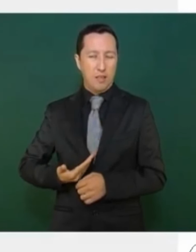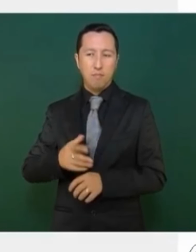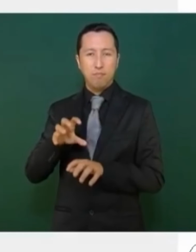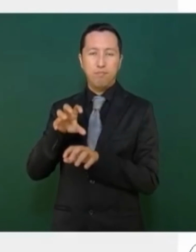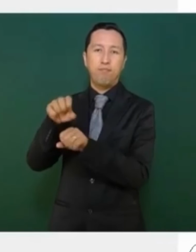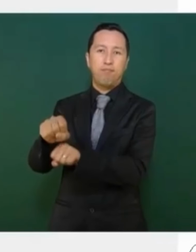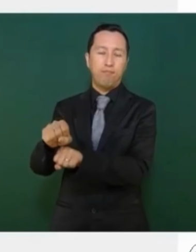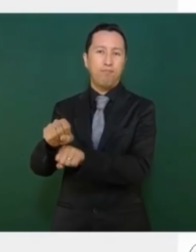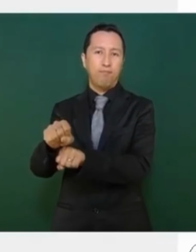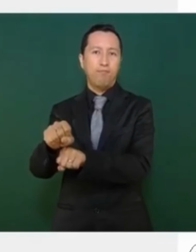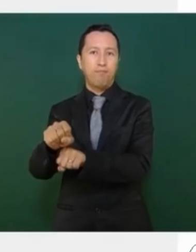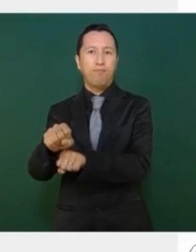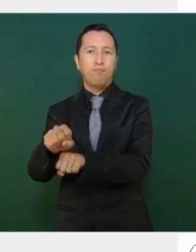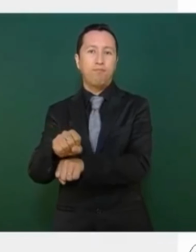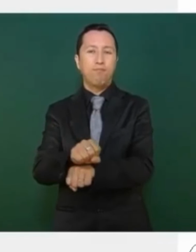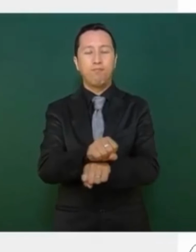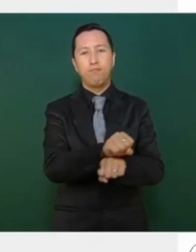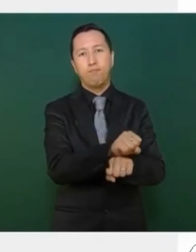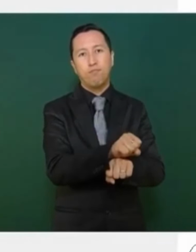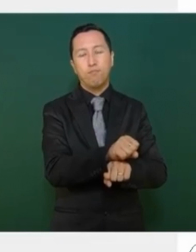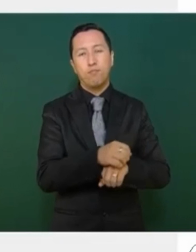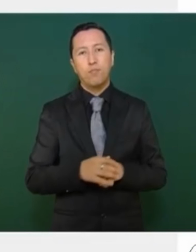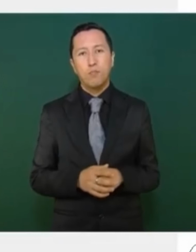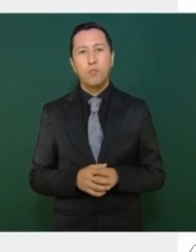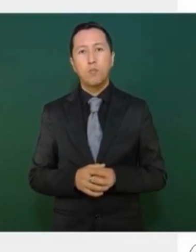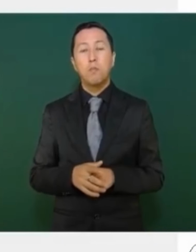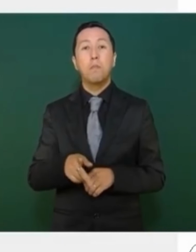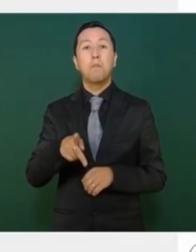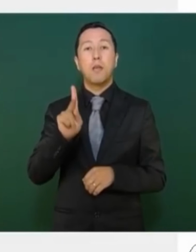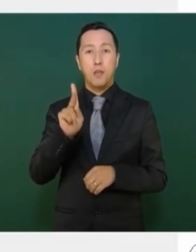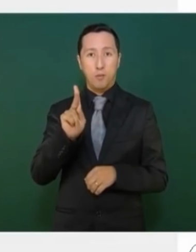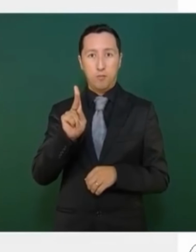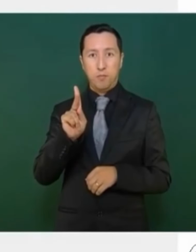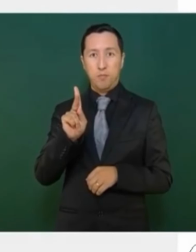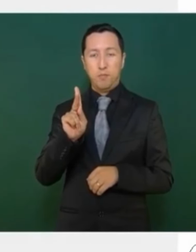Su familia recibió